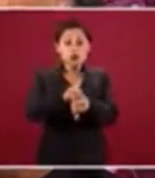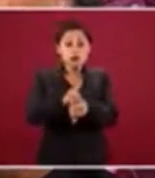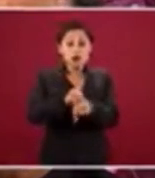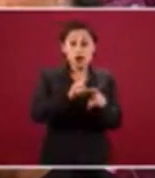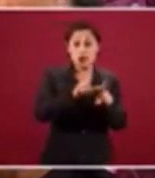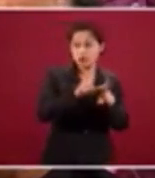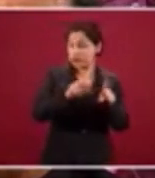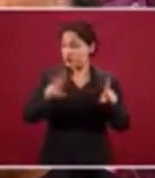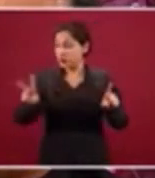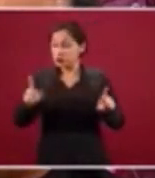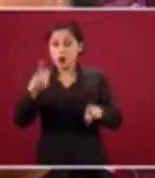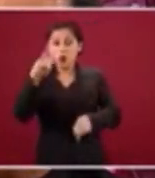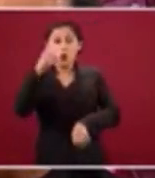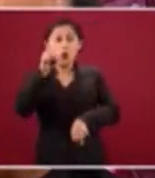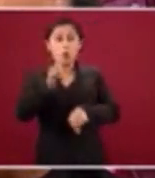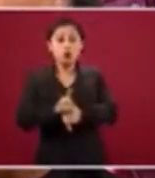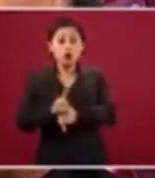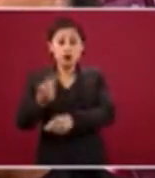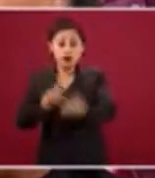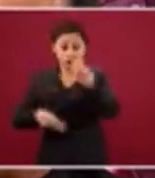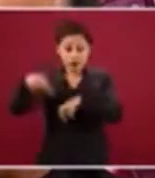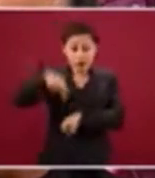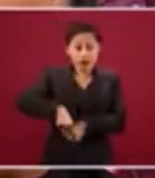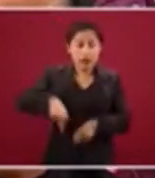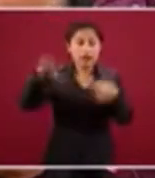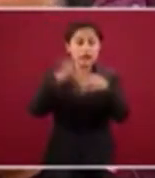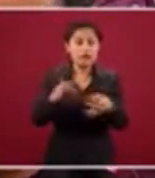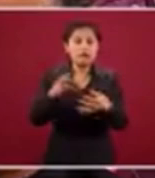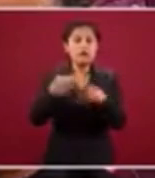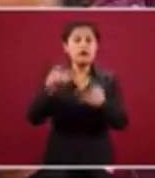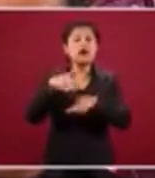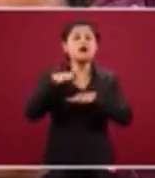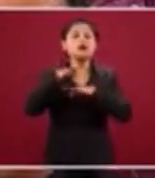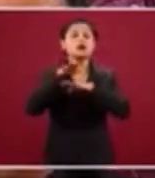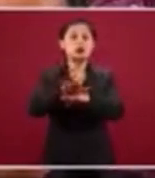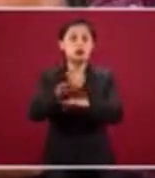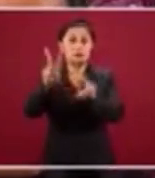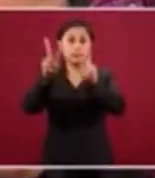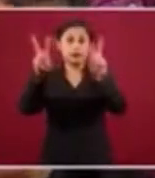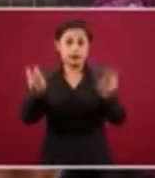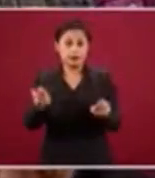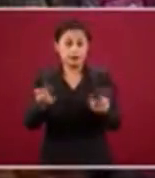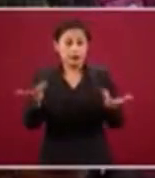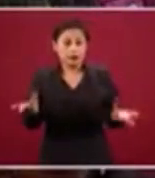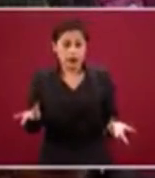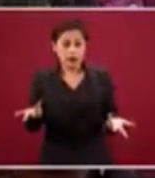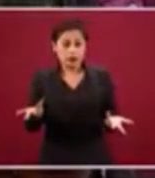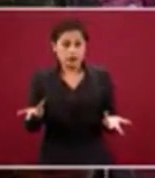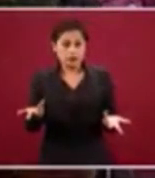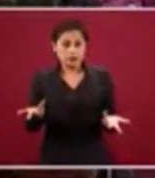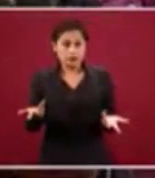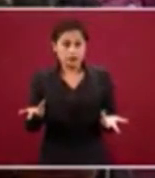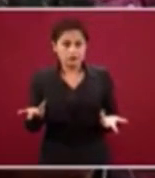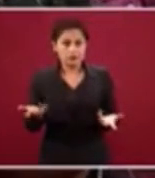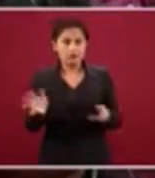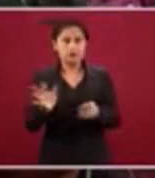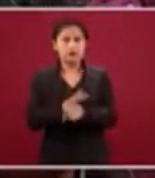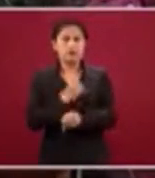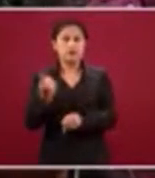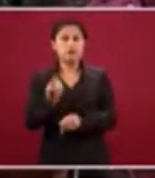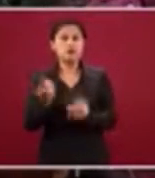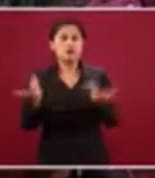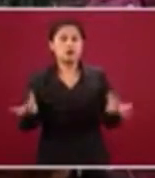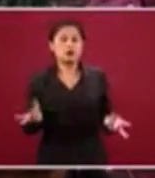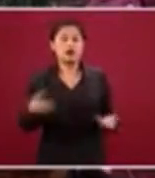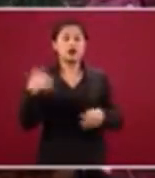tema. Porque todos los días. De emergencia nacional, perdón. Una. Van a esperar a que llegue otra vez el